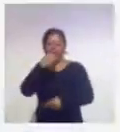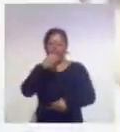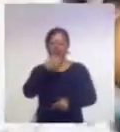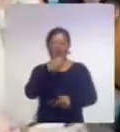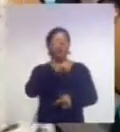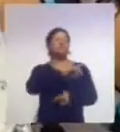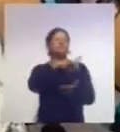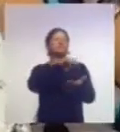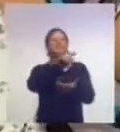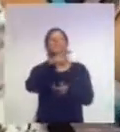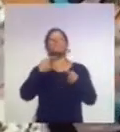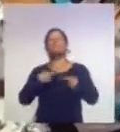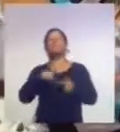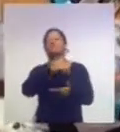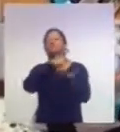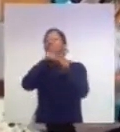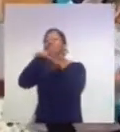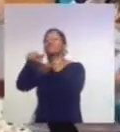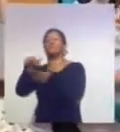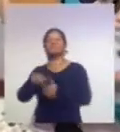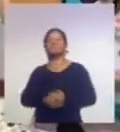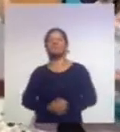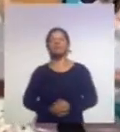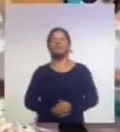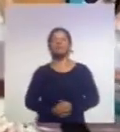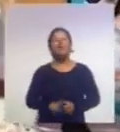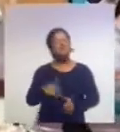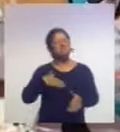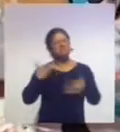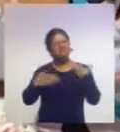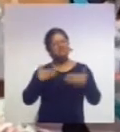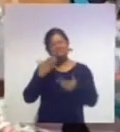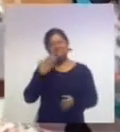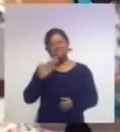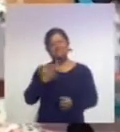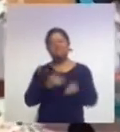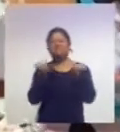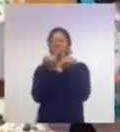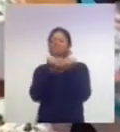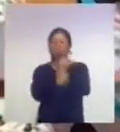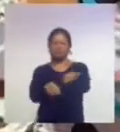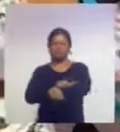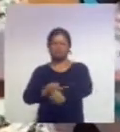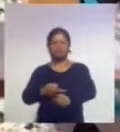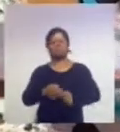locales. Pues está muy divertido y además como que el ambiente es muy familiar y